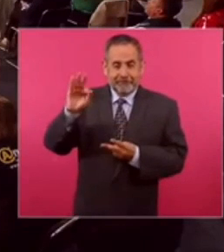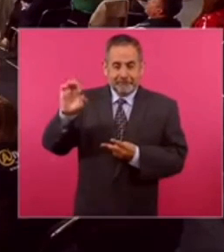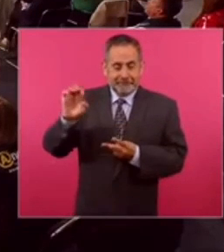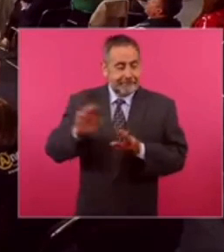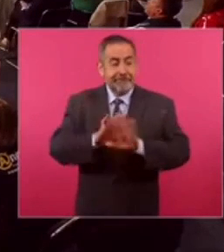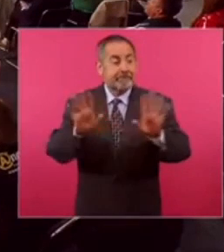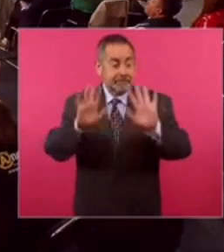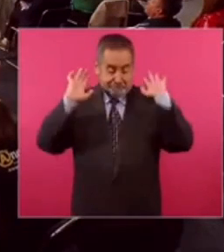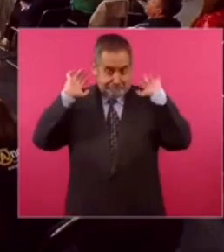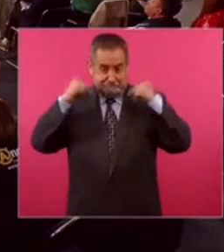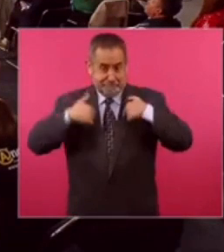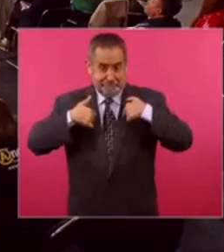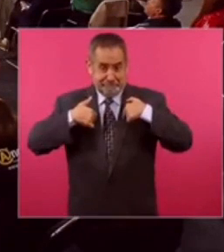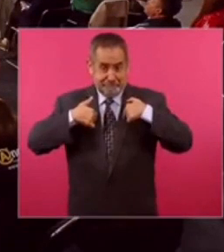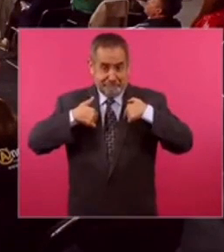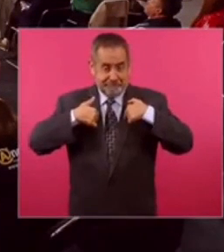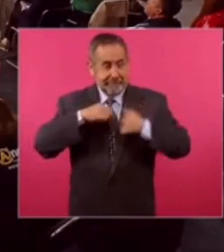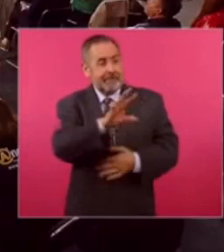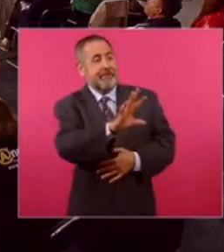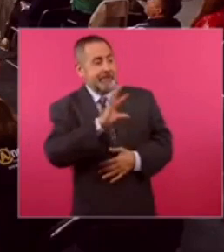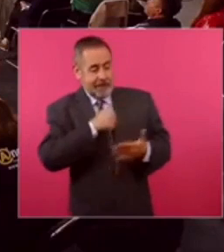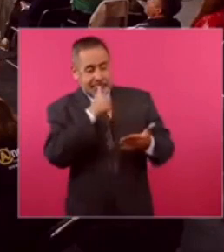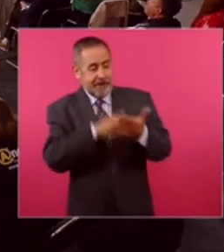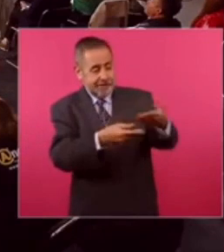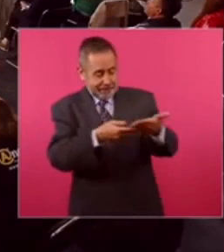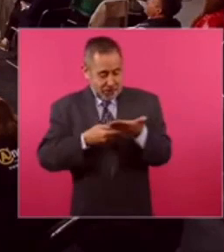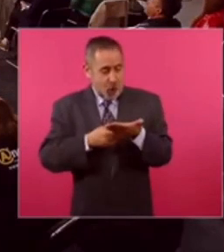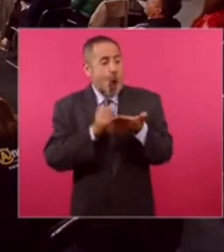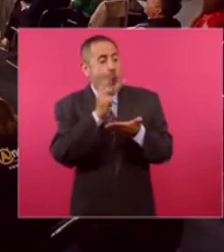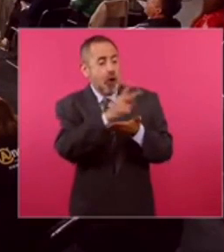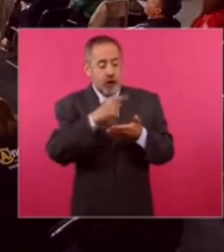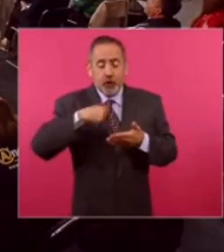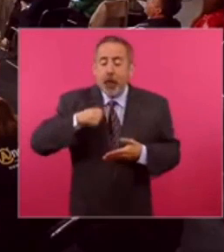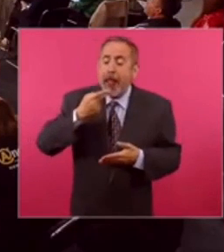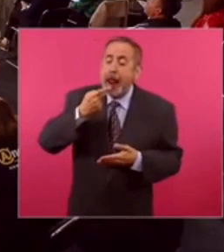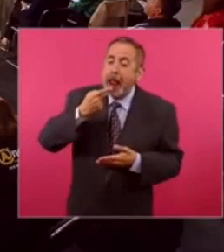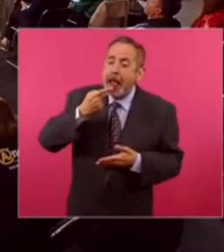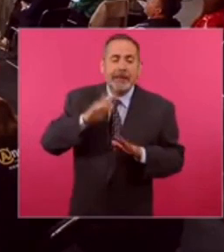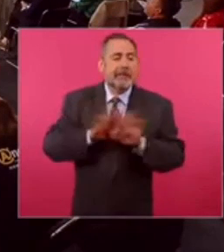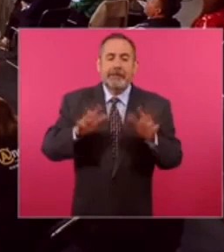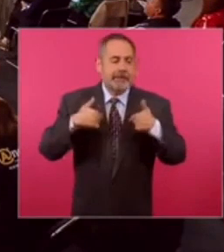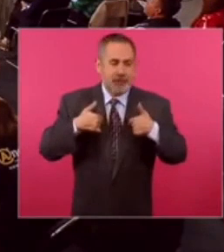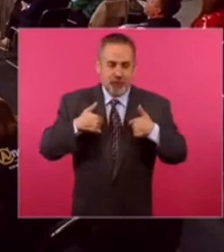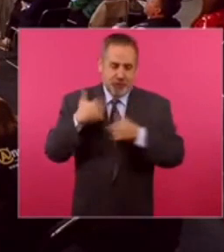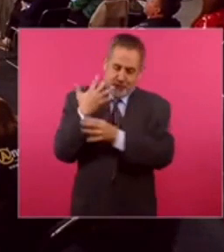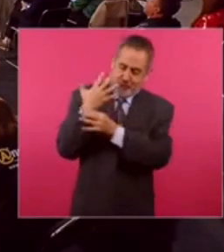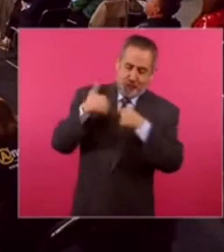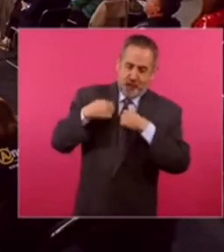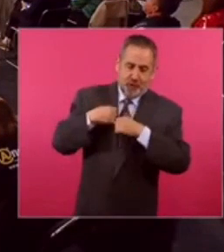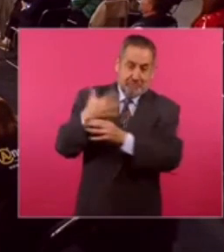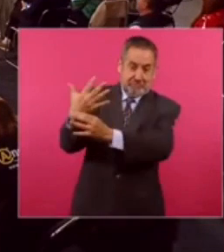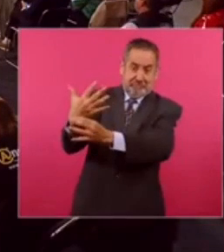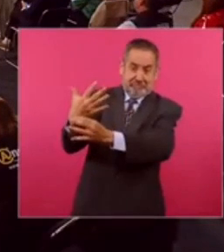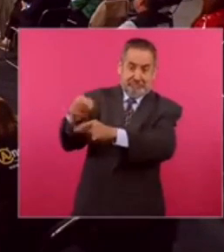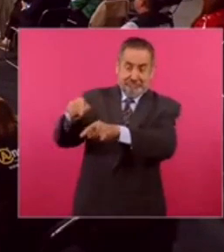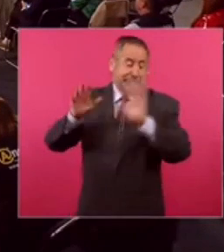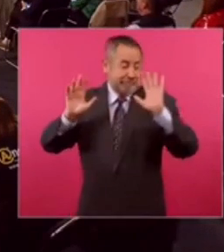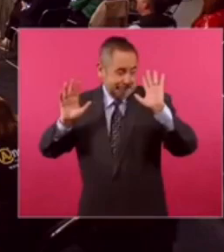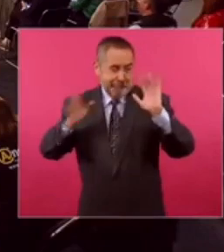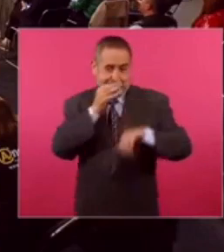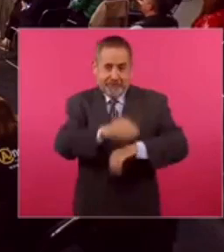Ya me di por notificado Ah no voy a decirlo yo Bueno ahora